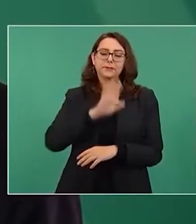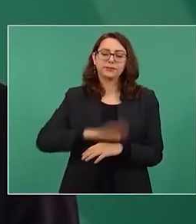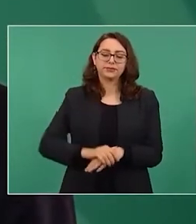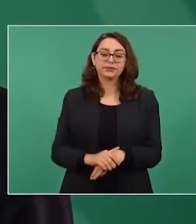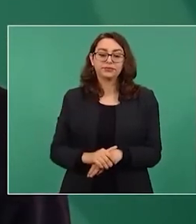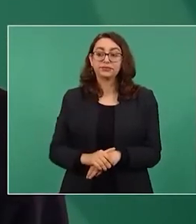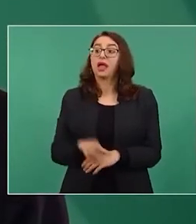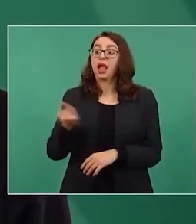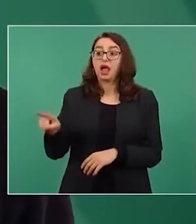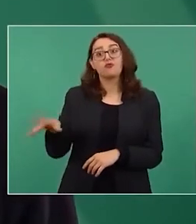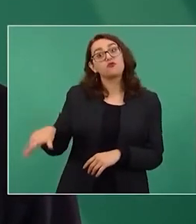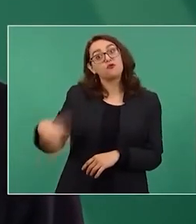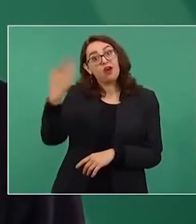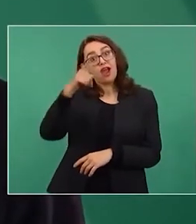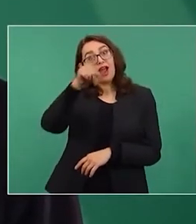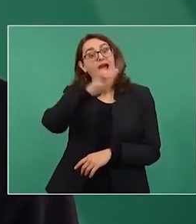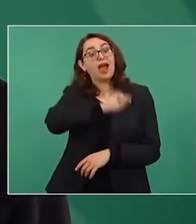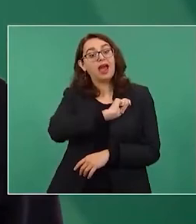el rey de España.